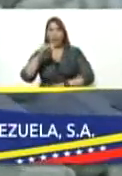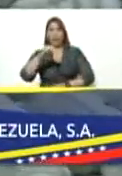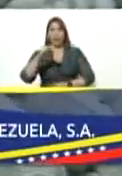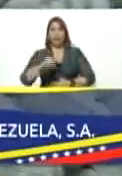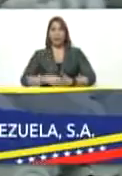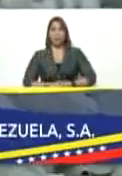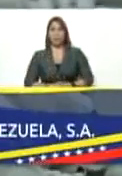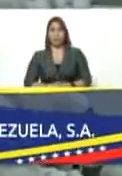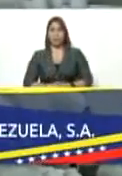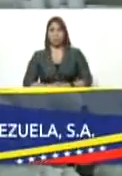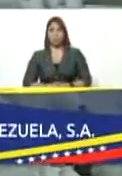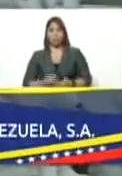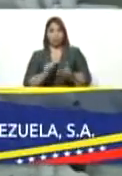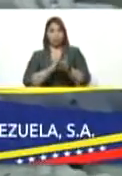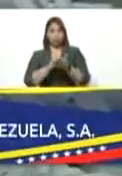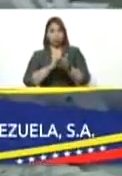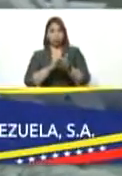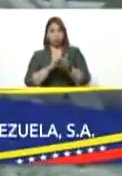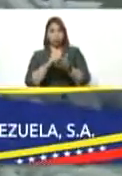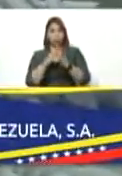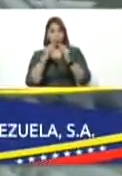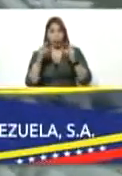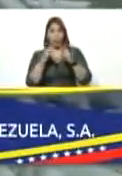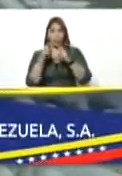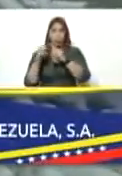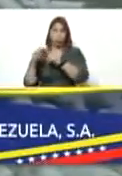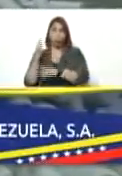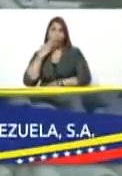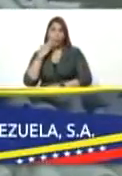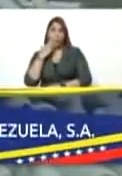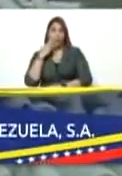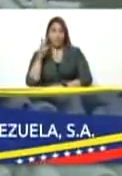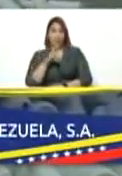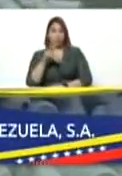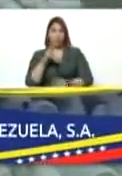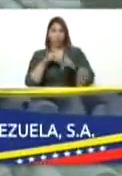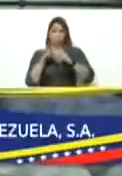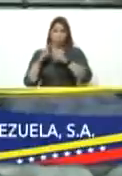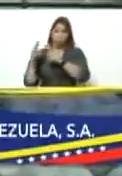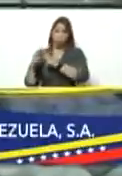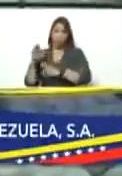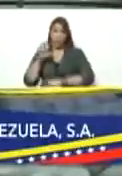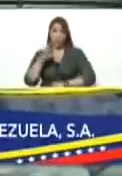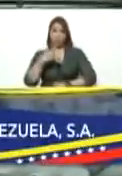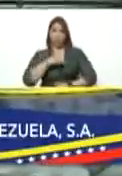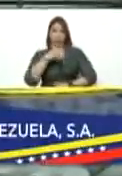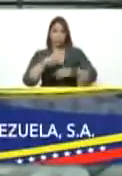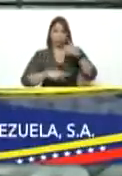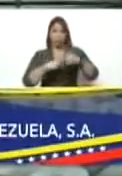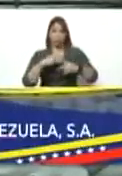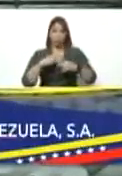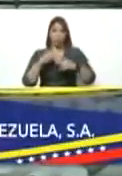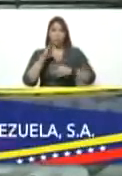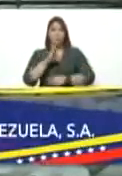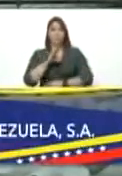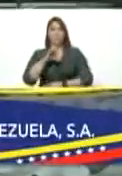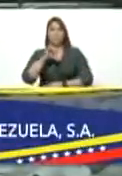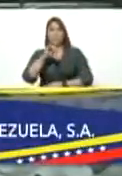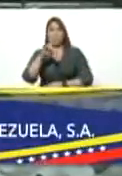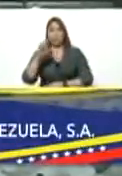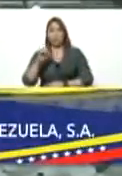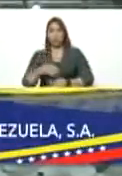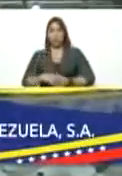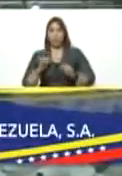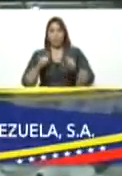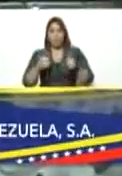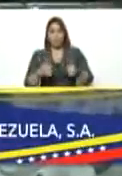famoso brillo que todo el mundo conoce, todas las madres venezolanas conocen en este país, y estamos produciendo brillo. Comenzamos la producción